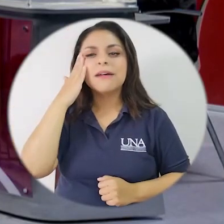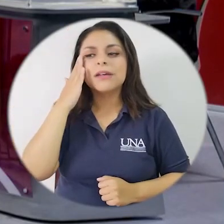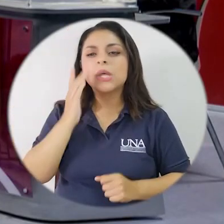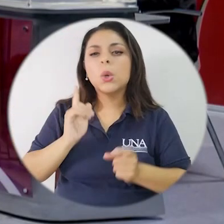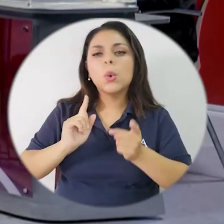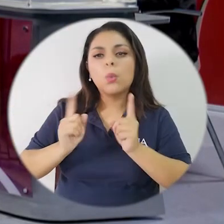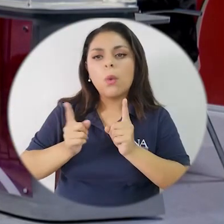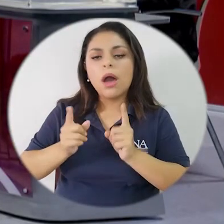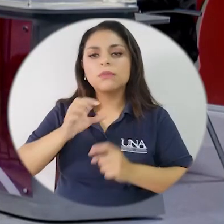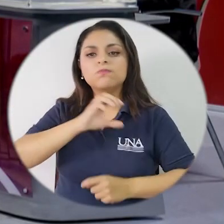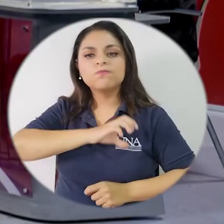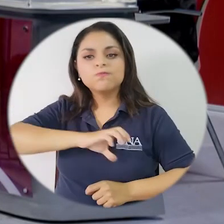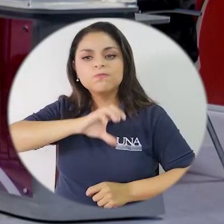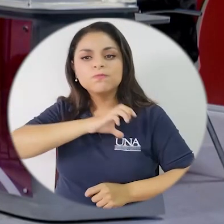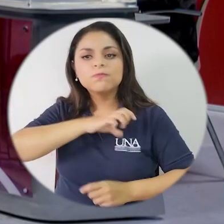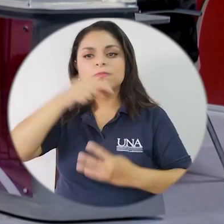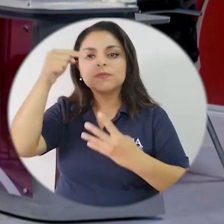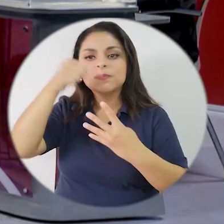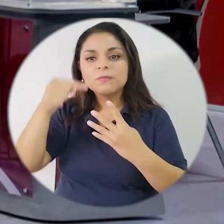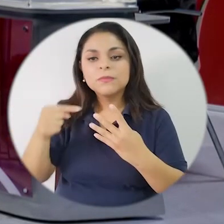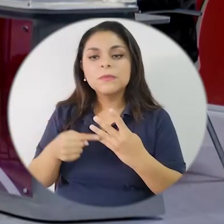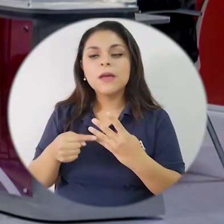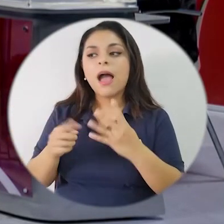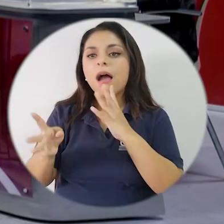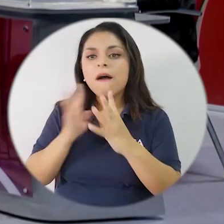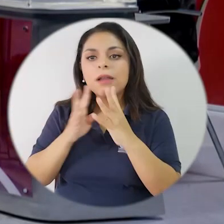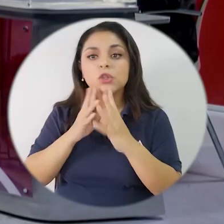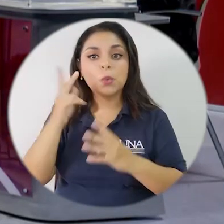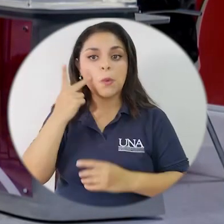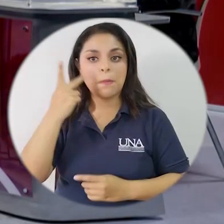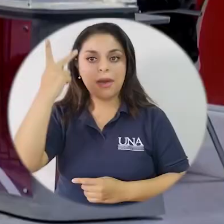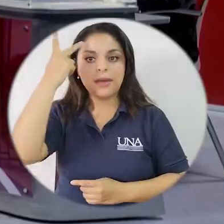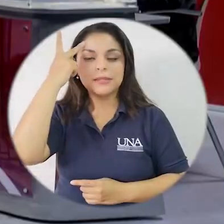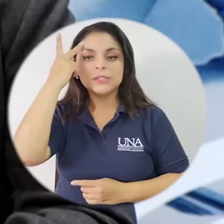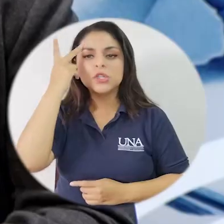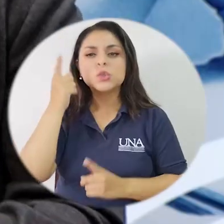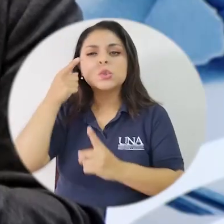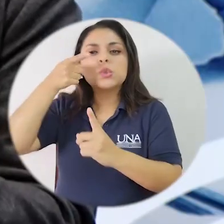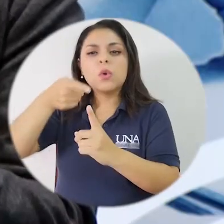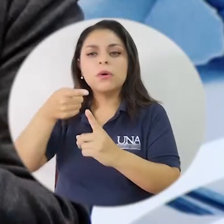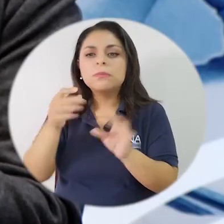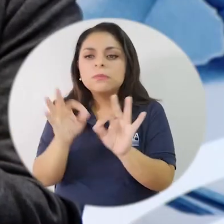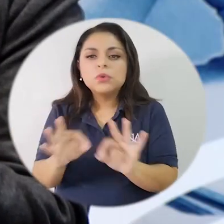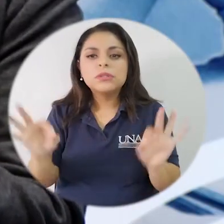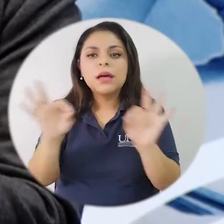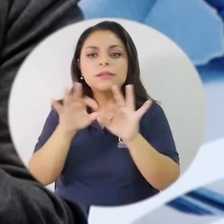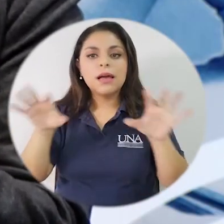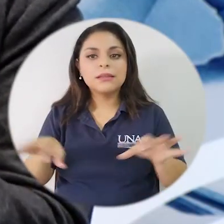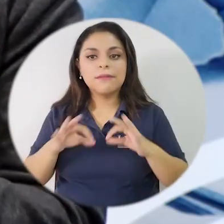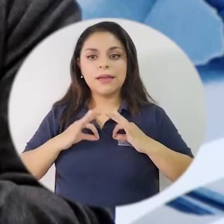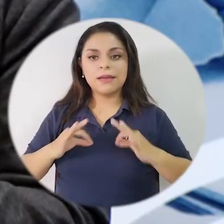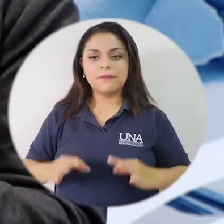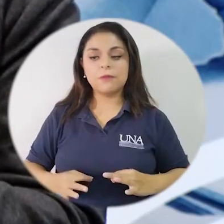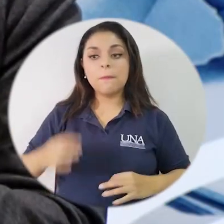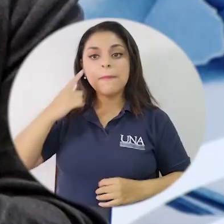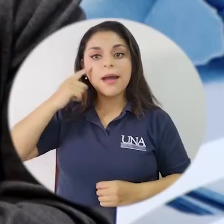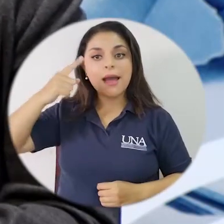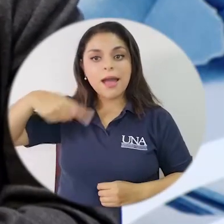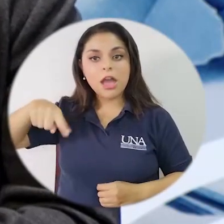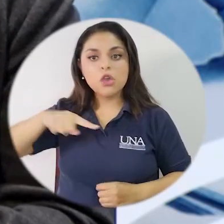trabajando sobre la percepción de los papás de la importancia de la actividad física para ellos y para sus hijos y cómo promoverlo a nivel de